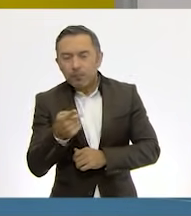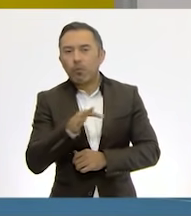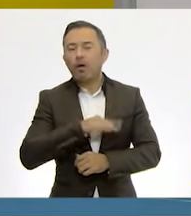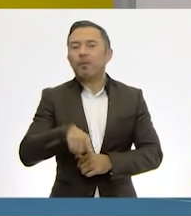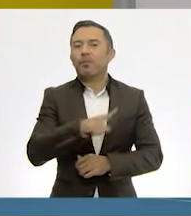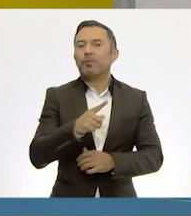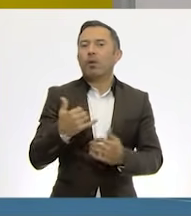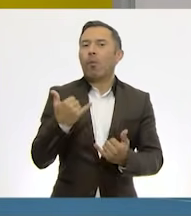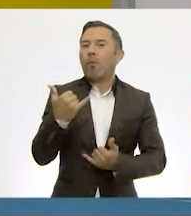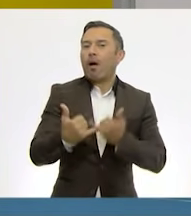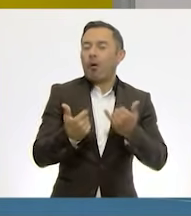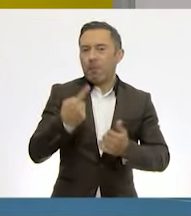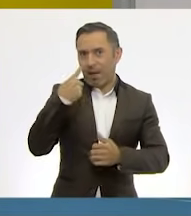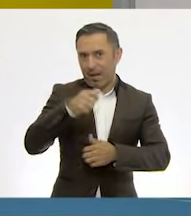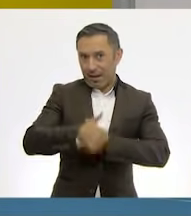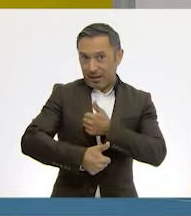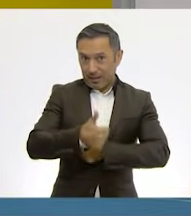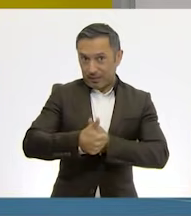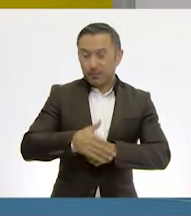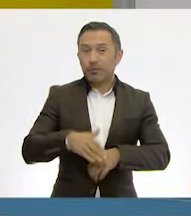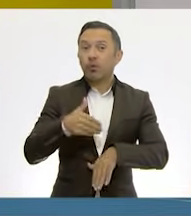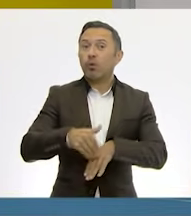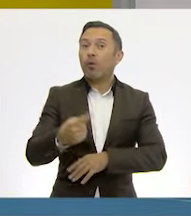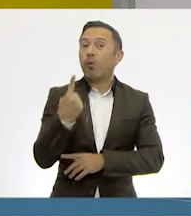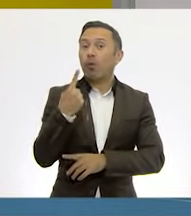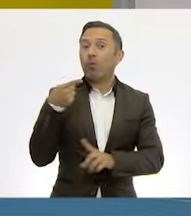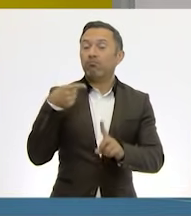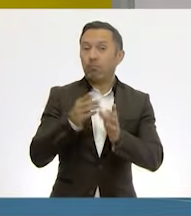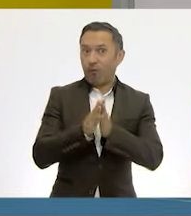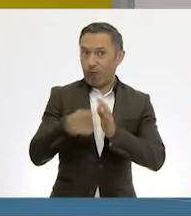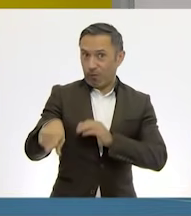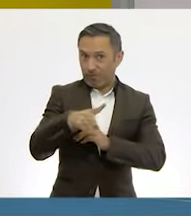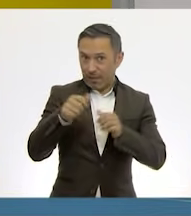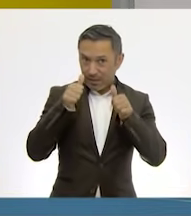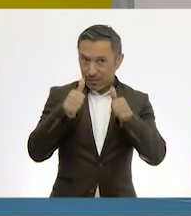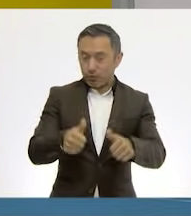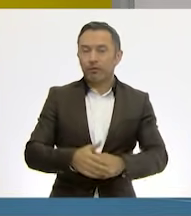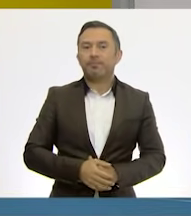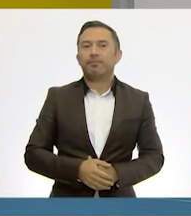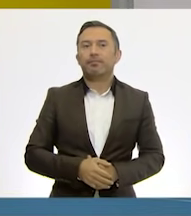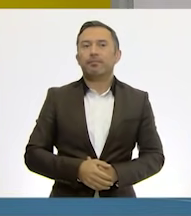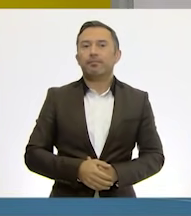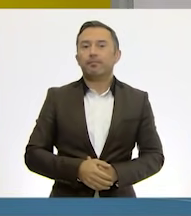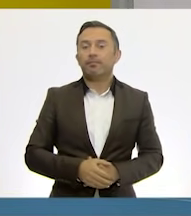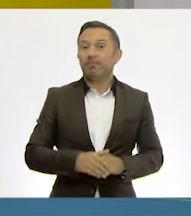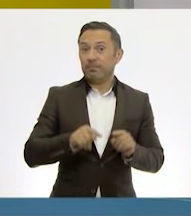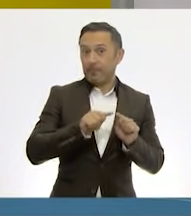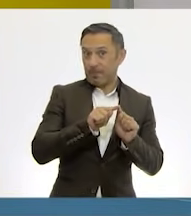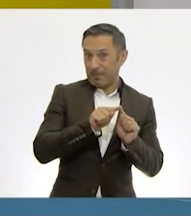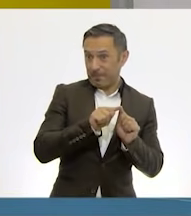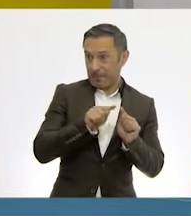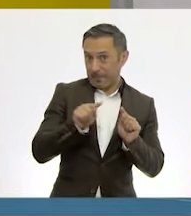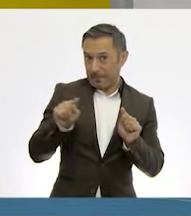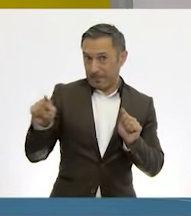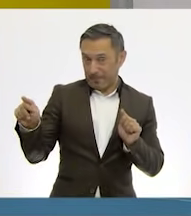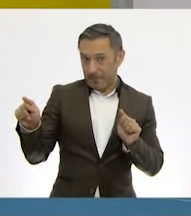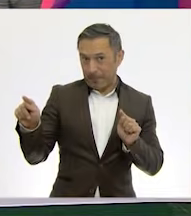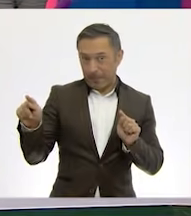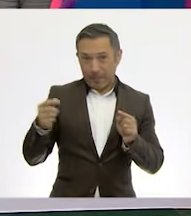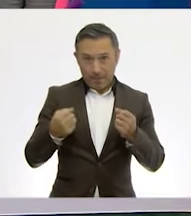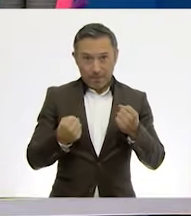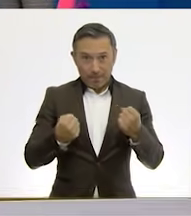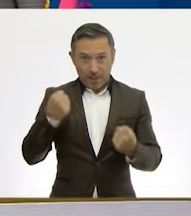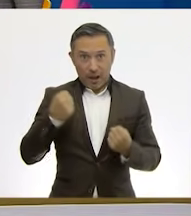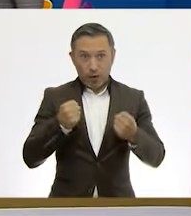de las carreritas. La número uno, pongan mucha atención, es la longitud de todas las pistas que van a recorrer los